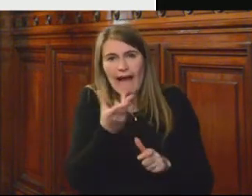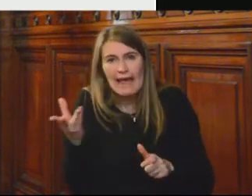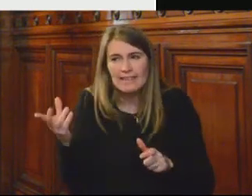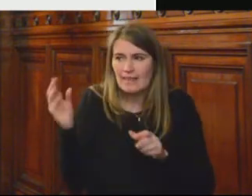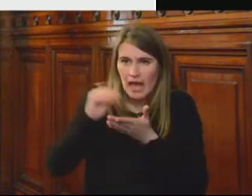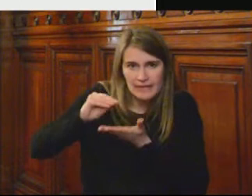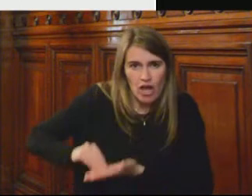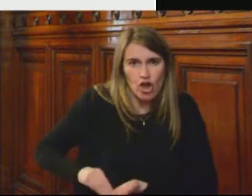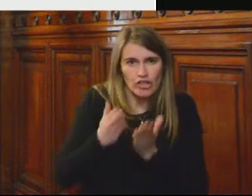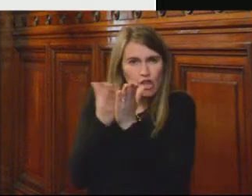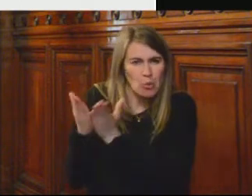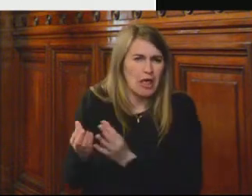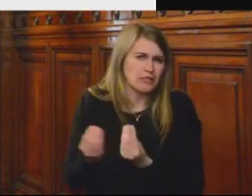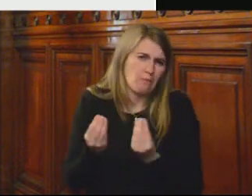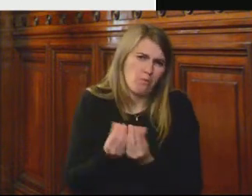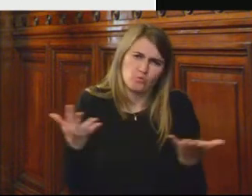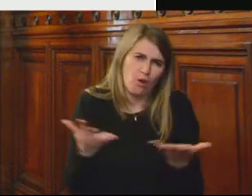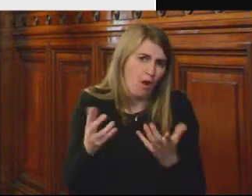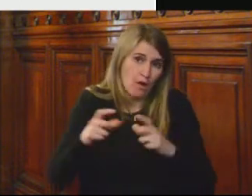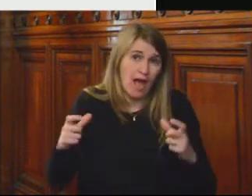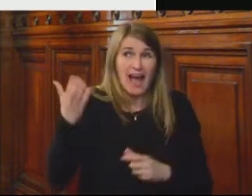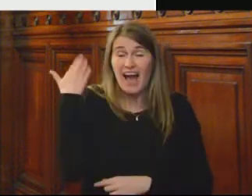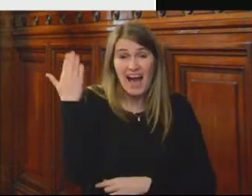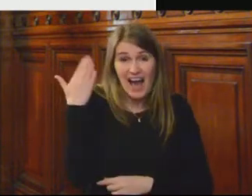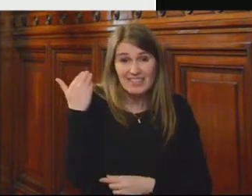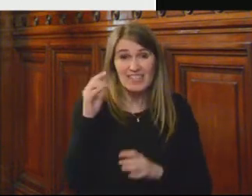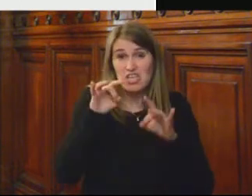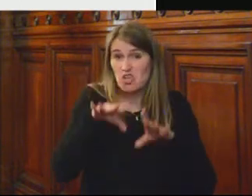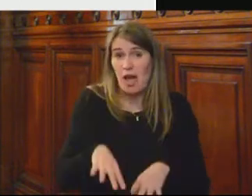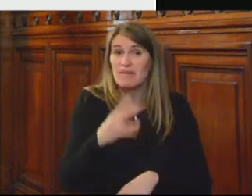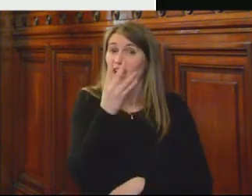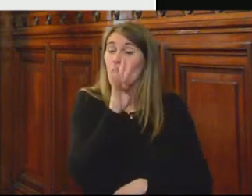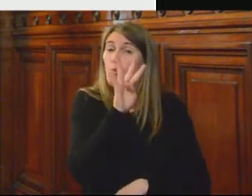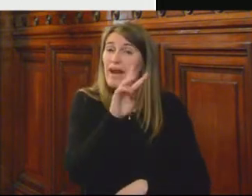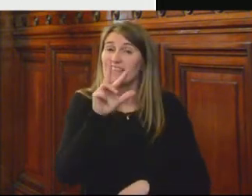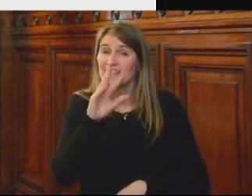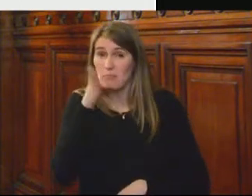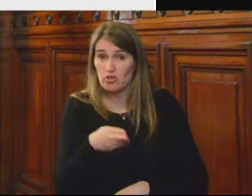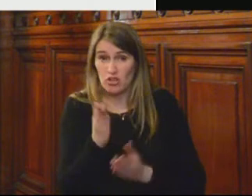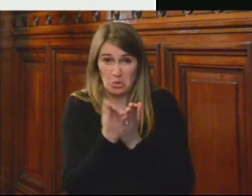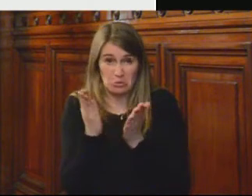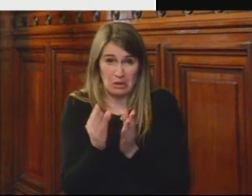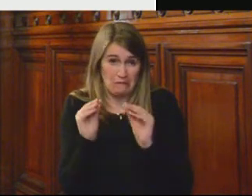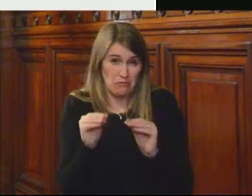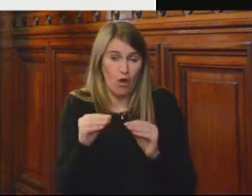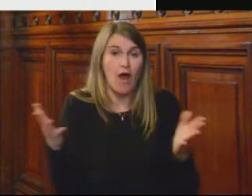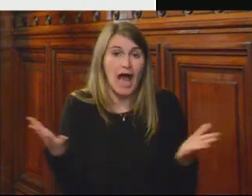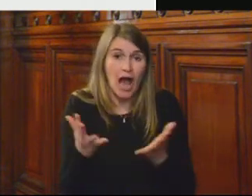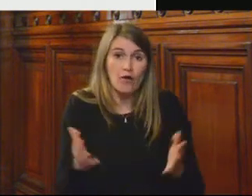ustedes pueden ver, nosotros hemos llevado la matrícula inicial, que era solo de 43%, la hemos subido al